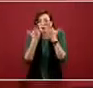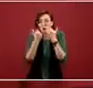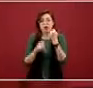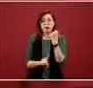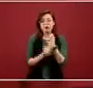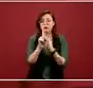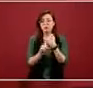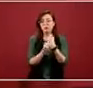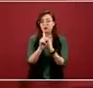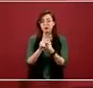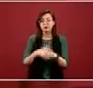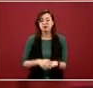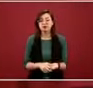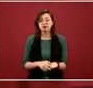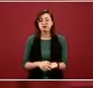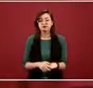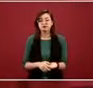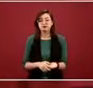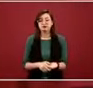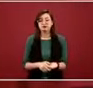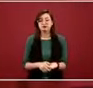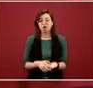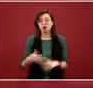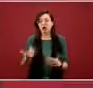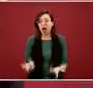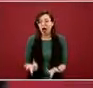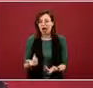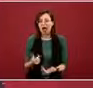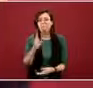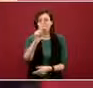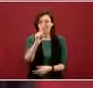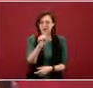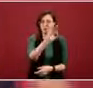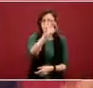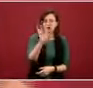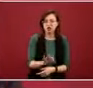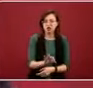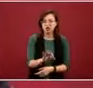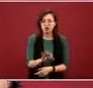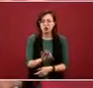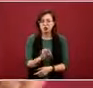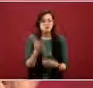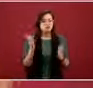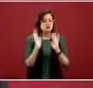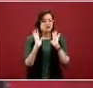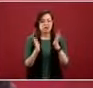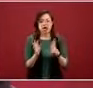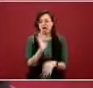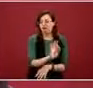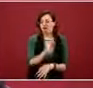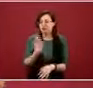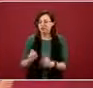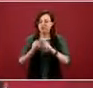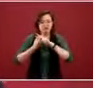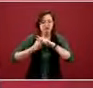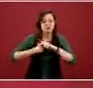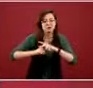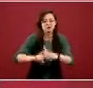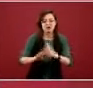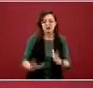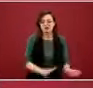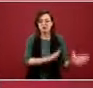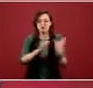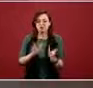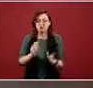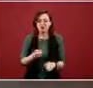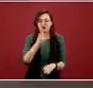es algo que por el número nos lleve a que un día fijo ya hay una fase 2 o en su momento una